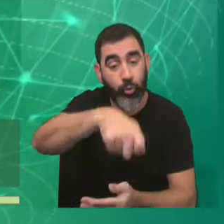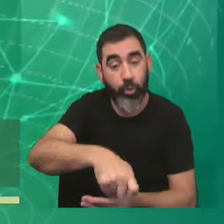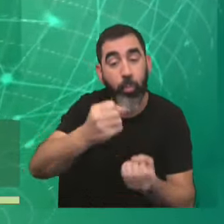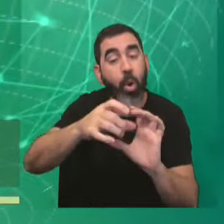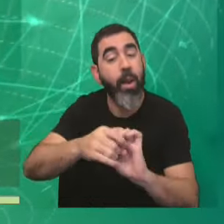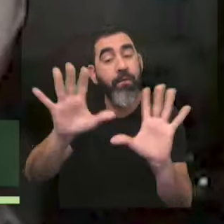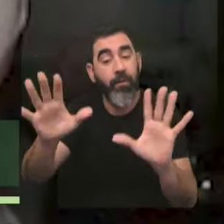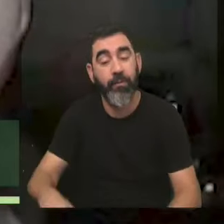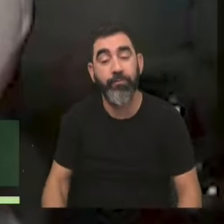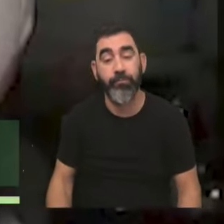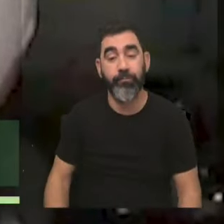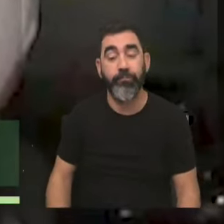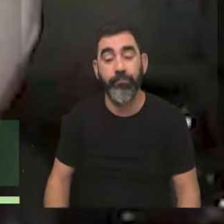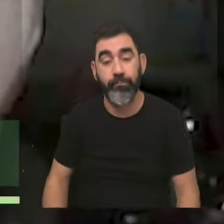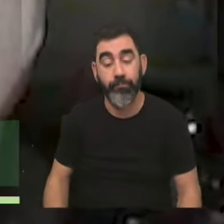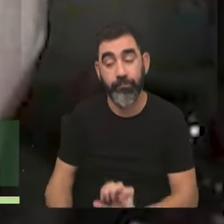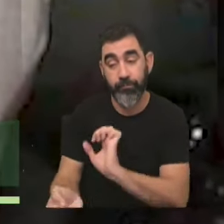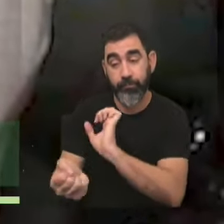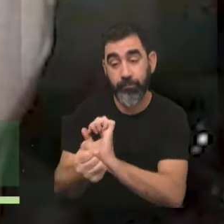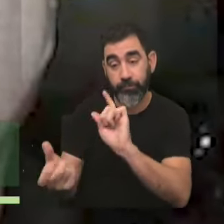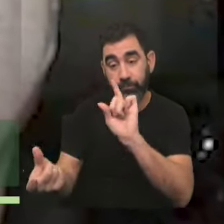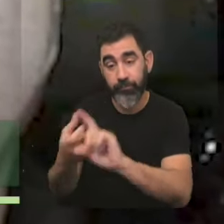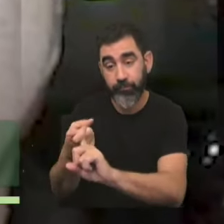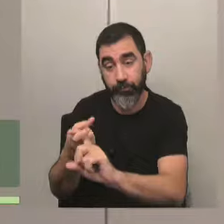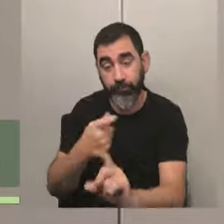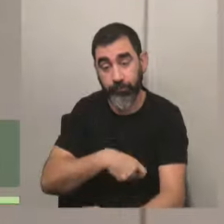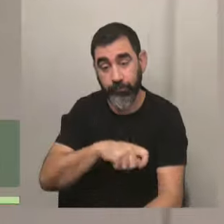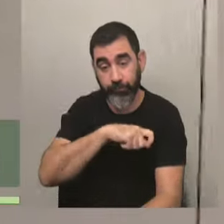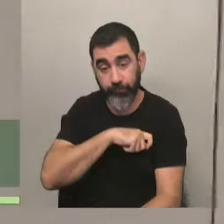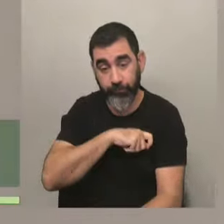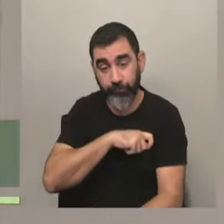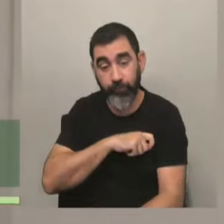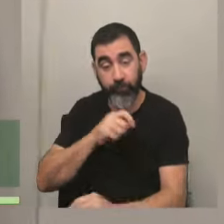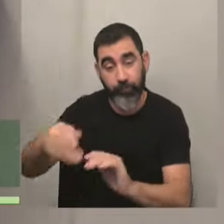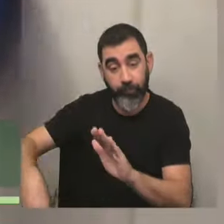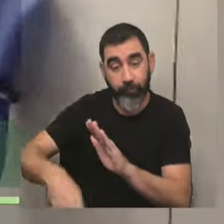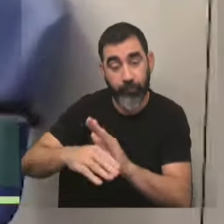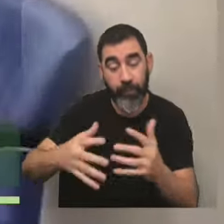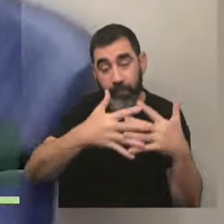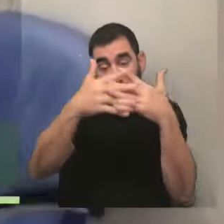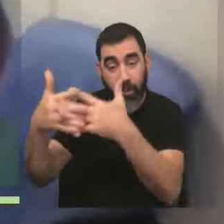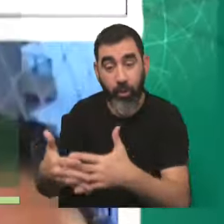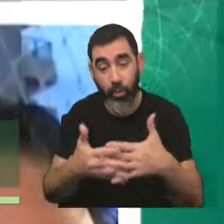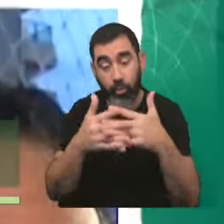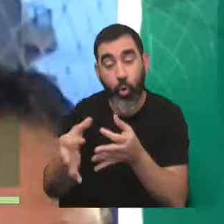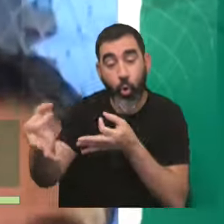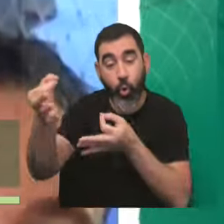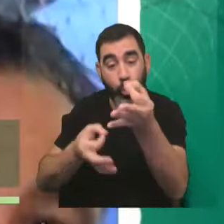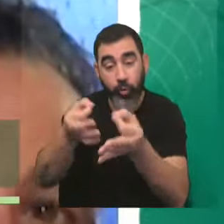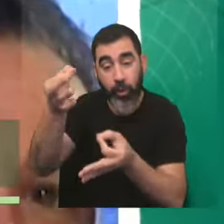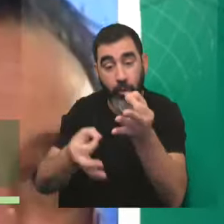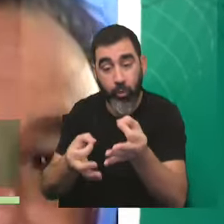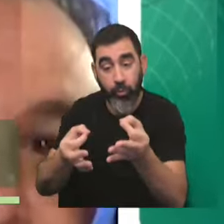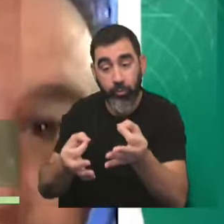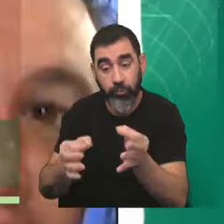liberado tras la reciente detención de de su esposa Yanina García en España y la extradición a Estados Unidos de su contador Federico Santoro el